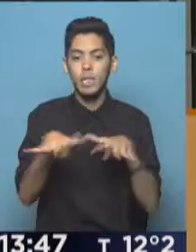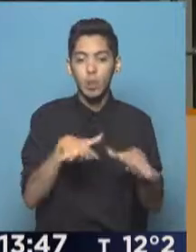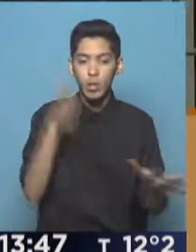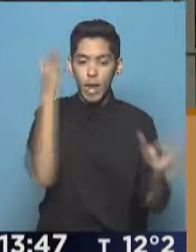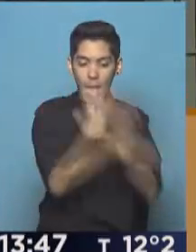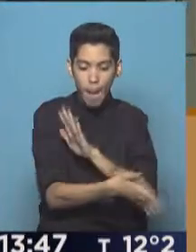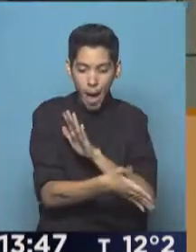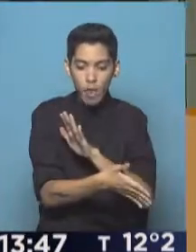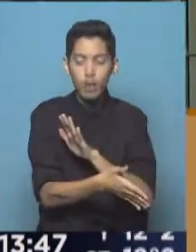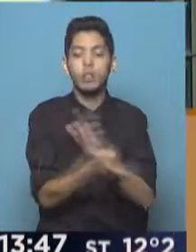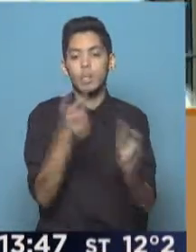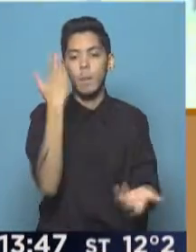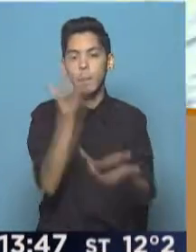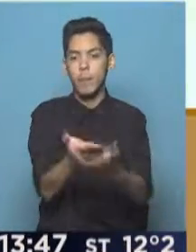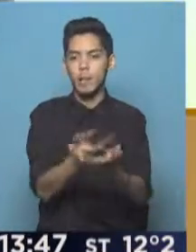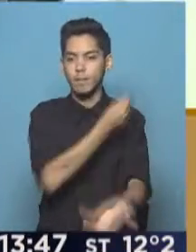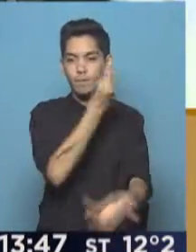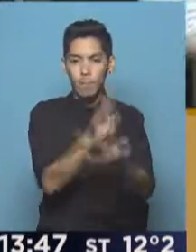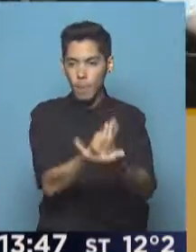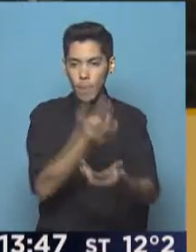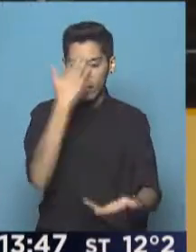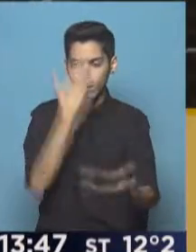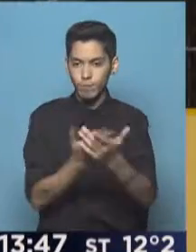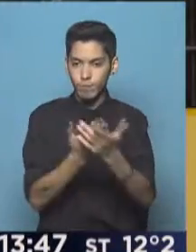profugado y presentarse a la justicia.